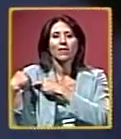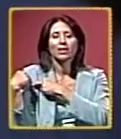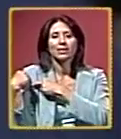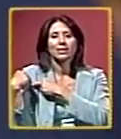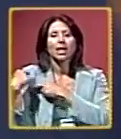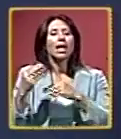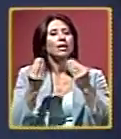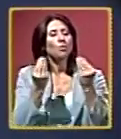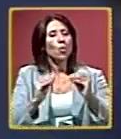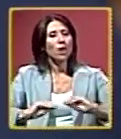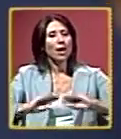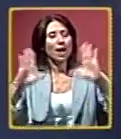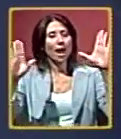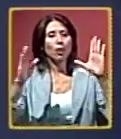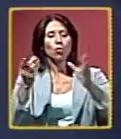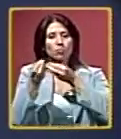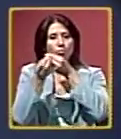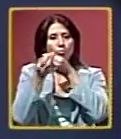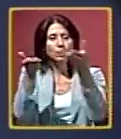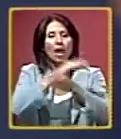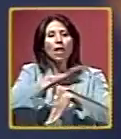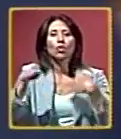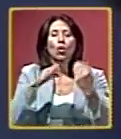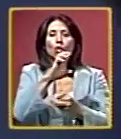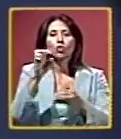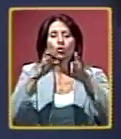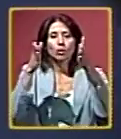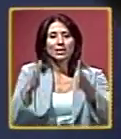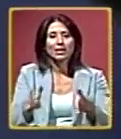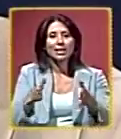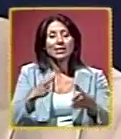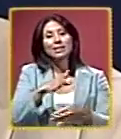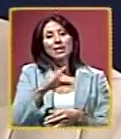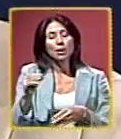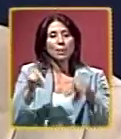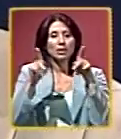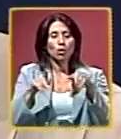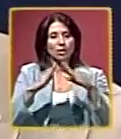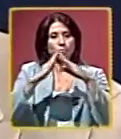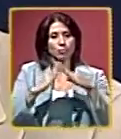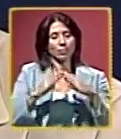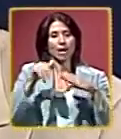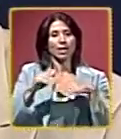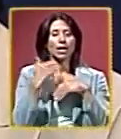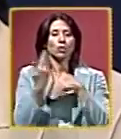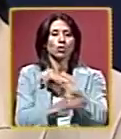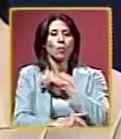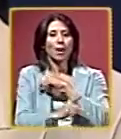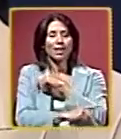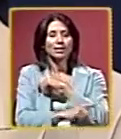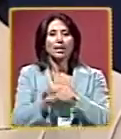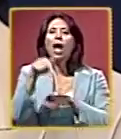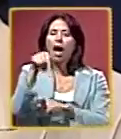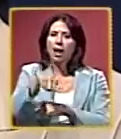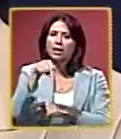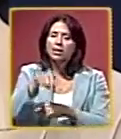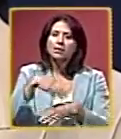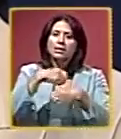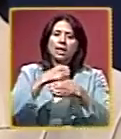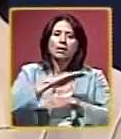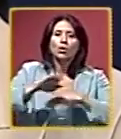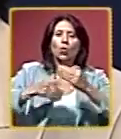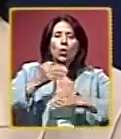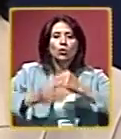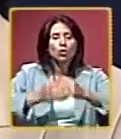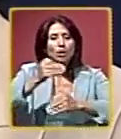dejar dicho a todos los costarricenses y a quienes viven en nuestro país de que aquí se están llevando todos los